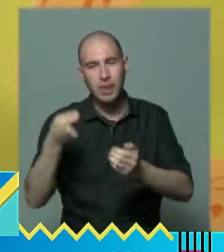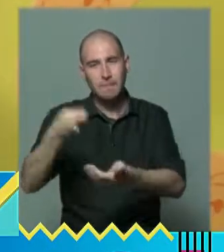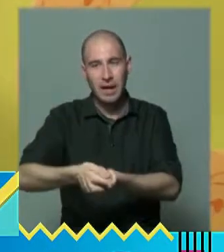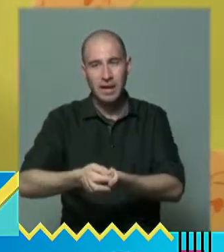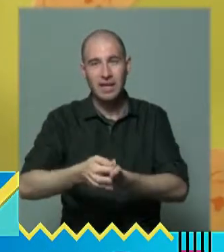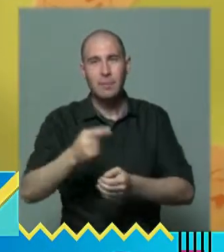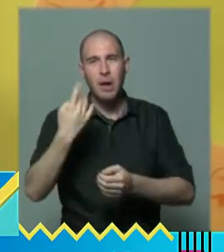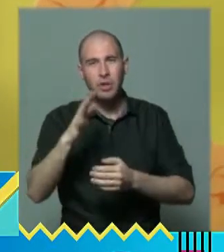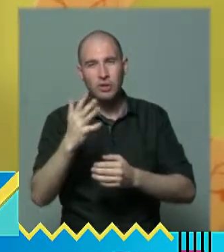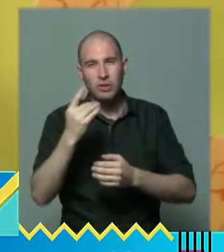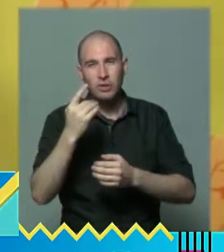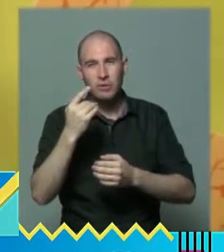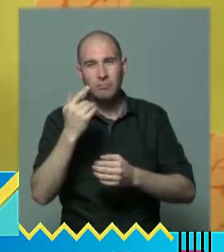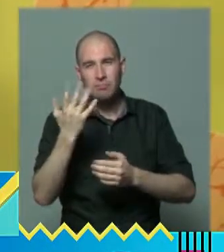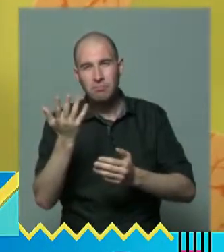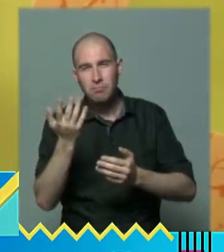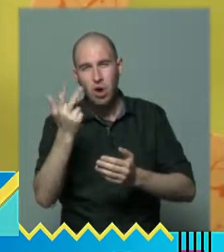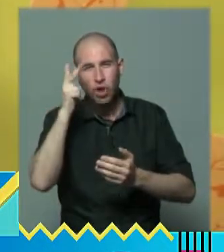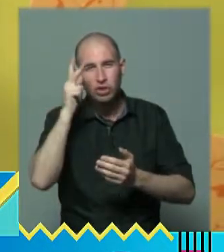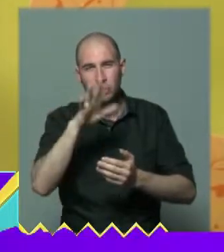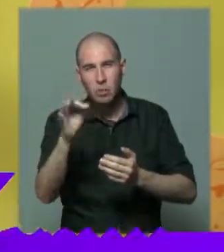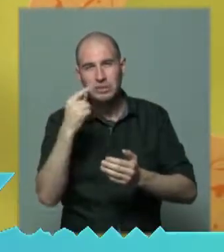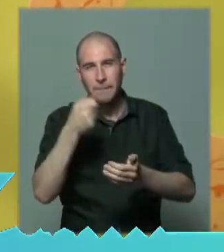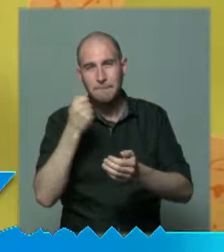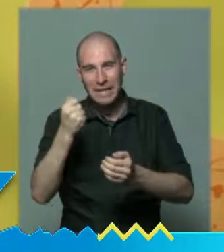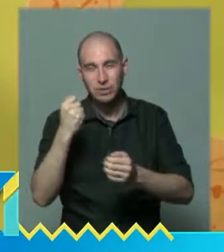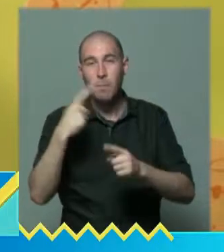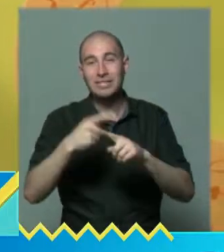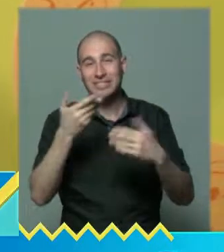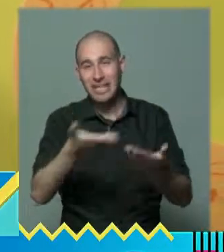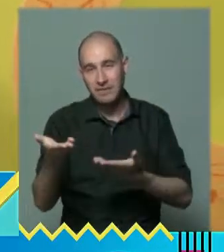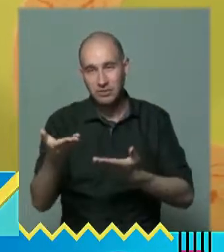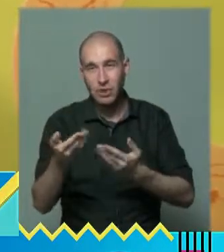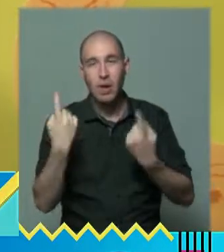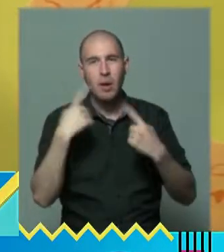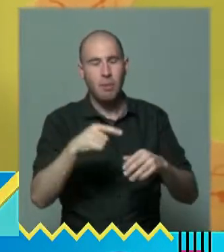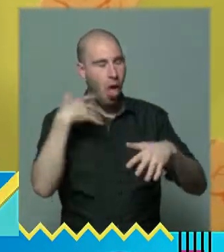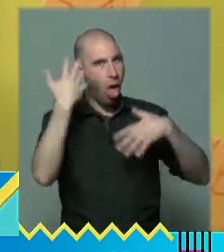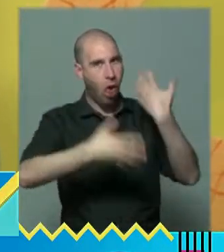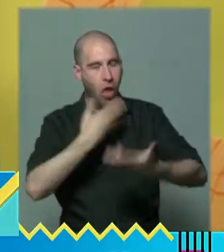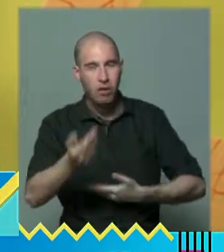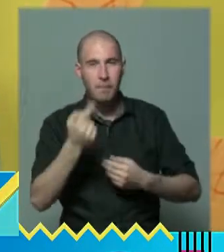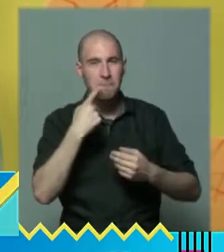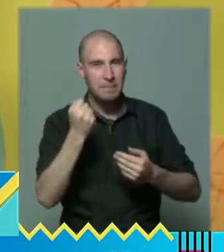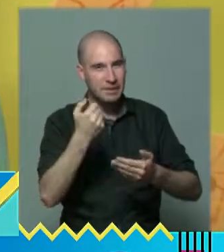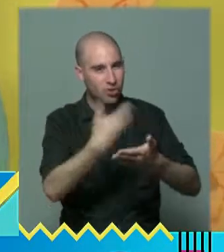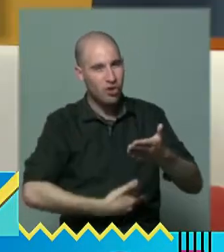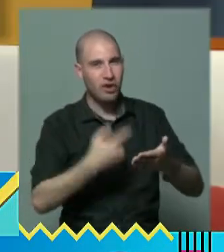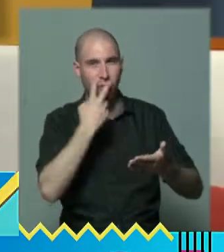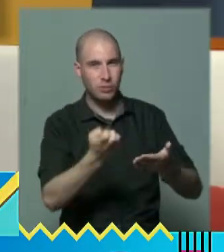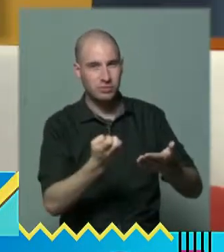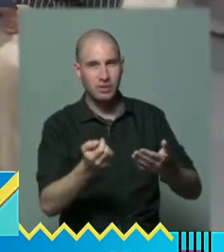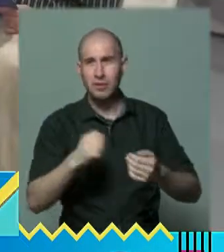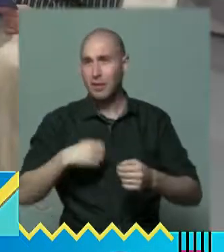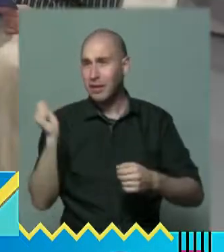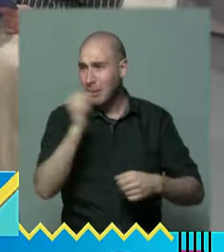que pagan más de, creo que son 850 pesos por el servicio. pero nos escandalizamos si nos llegan 1.000 pesos de factura de luz. Pero ¿y usted qué le